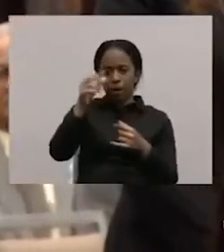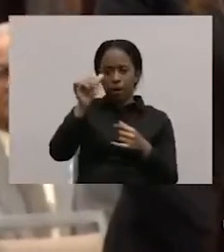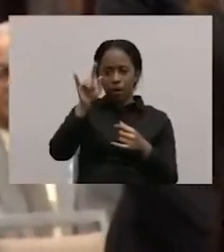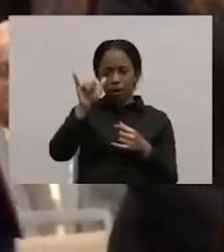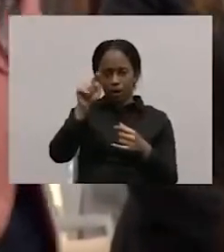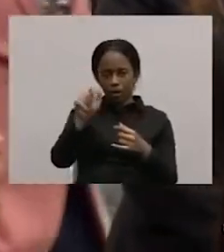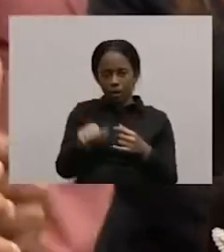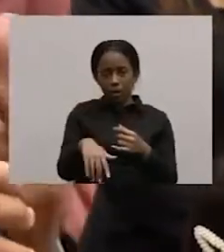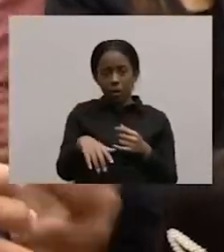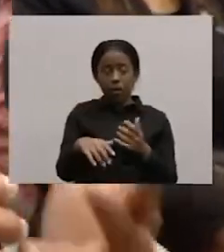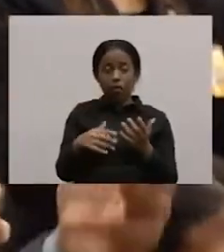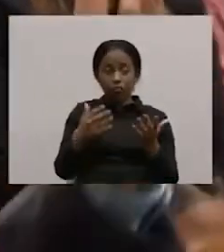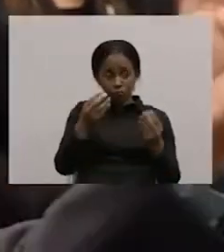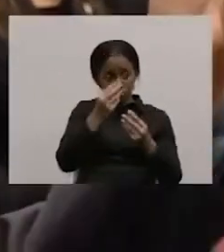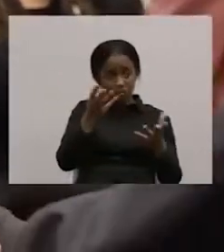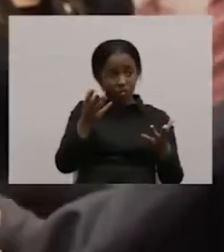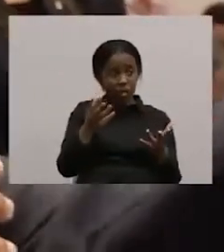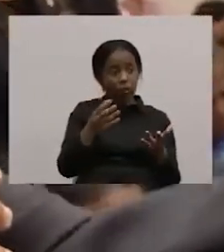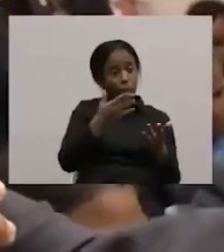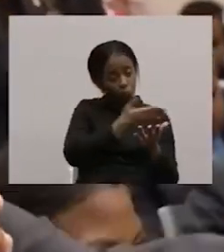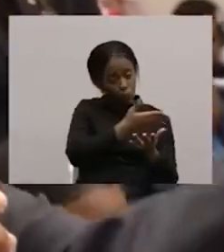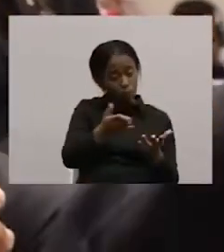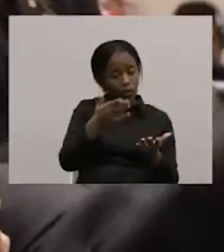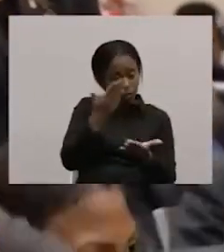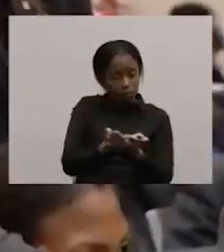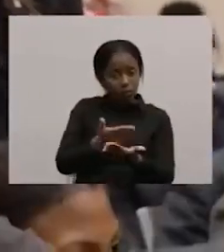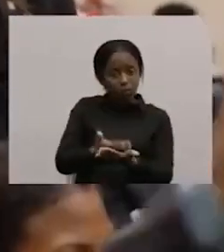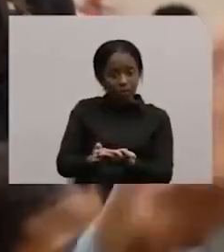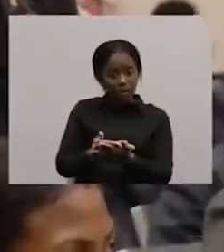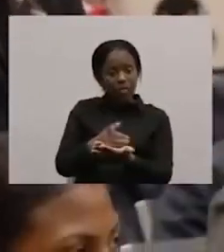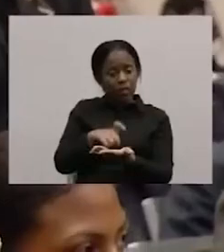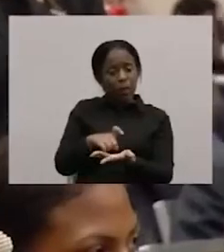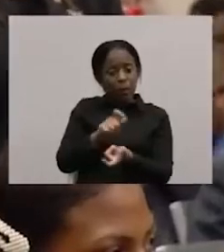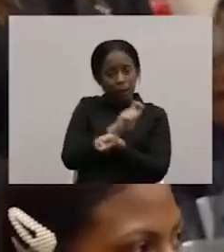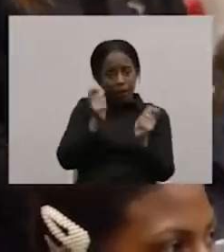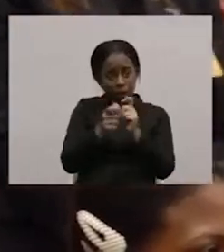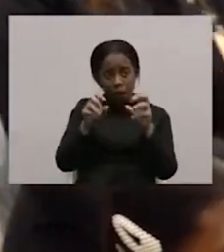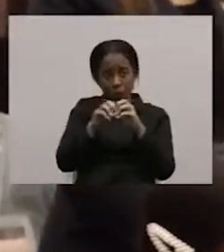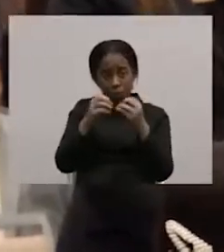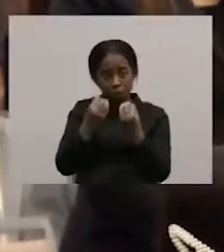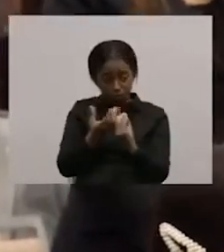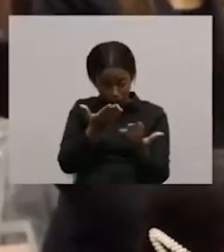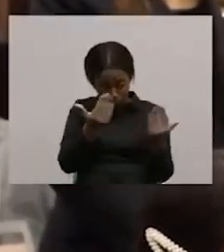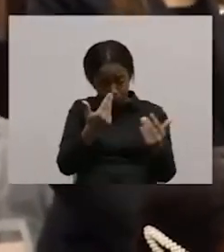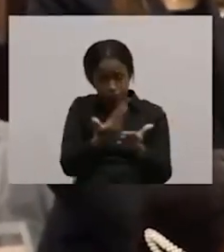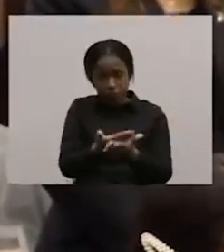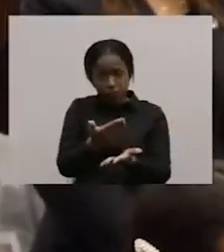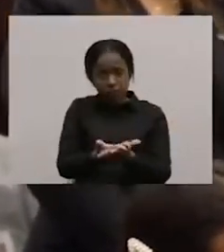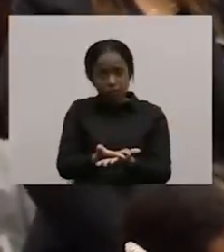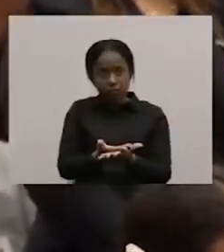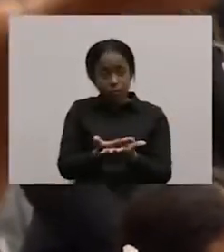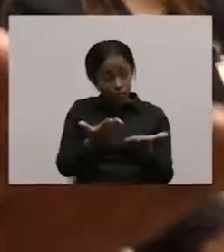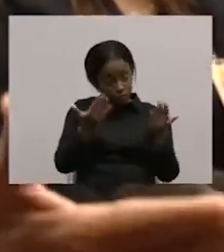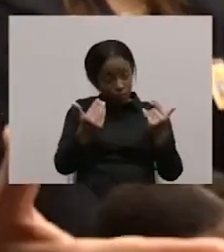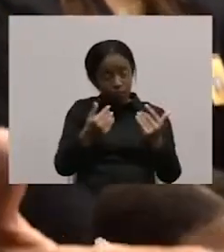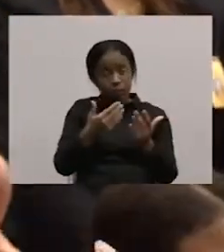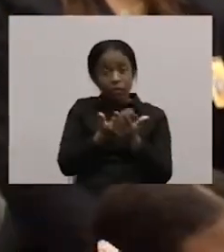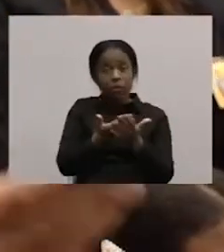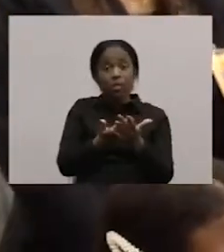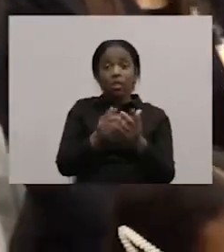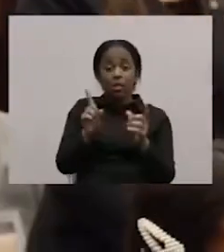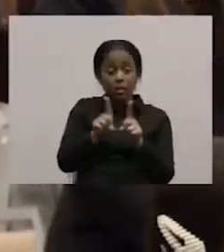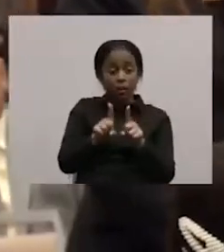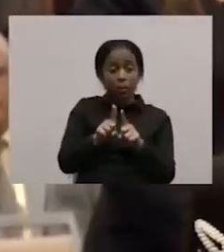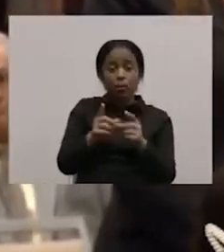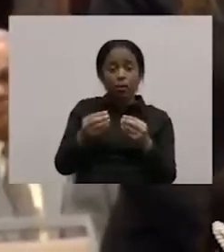demuéstrenos si aquí hay condiciones reales para que haya un colegio diferente al que nosotros estamos logrando. Y demuéstrenle a la